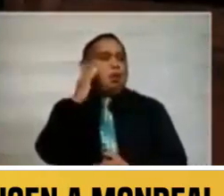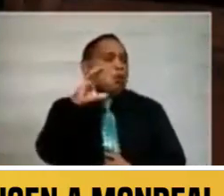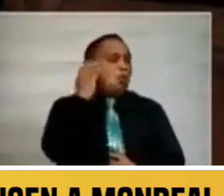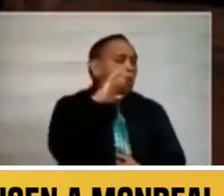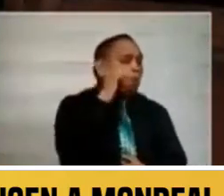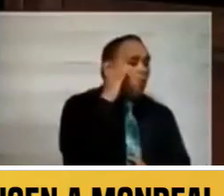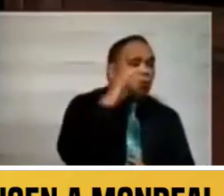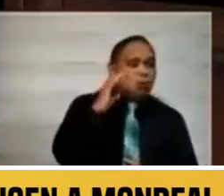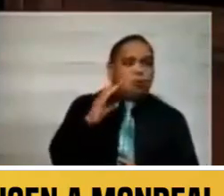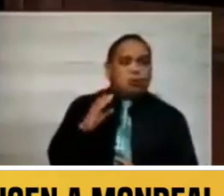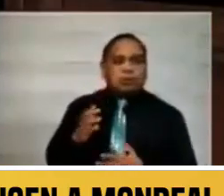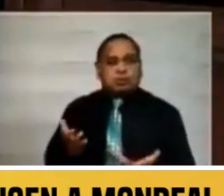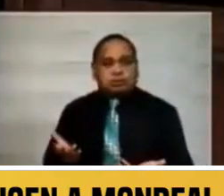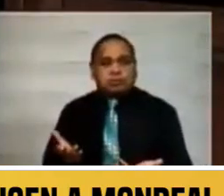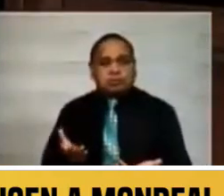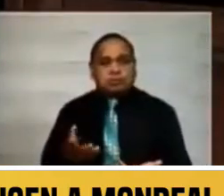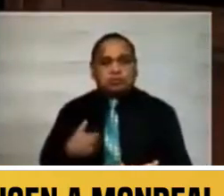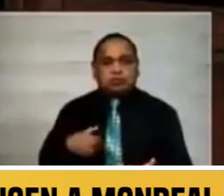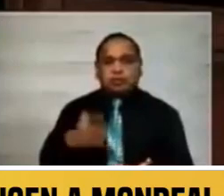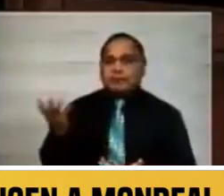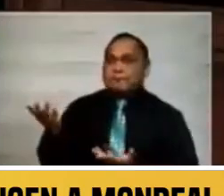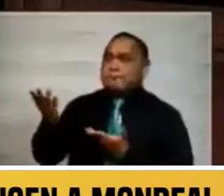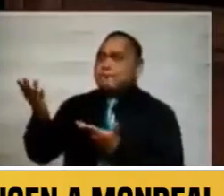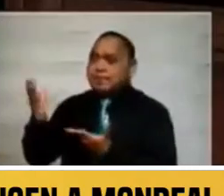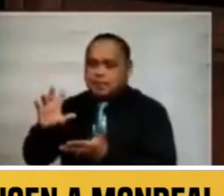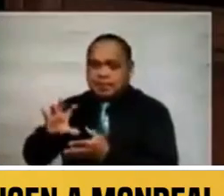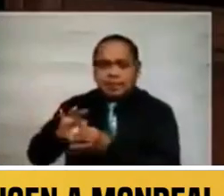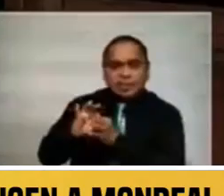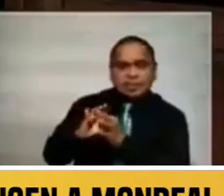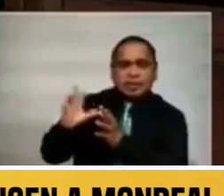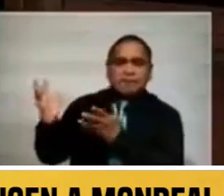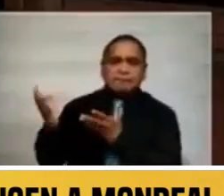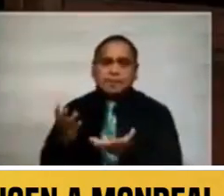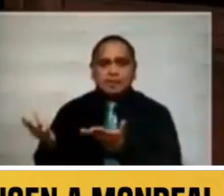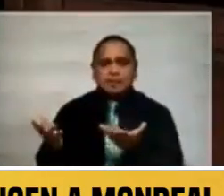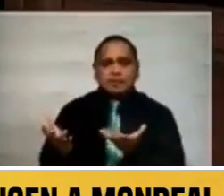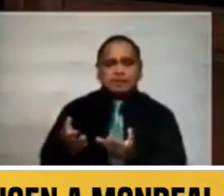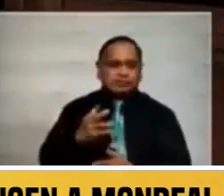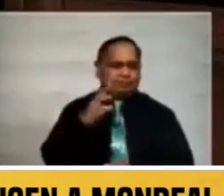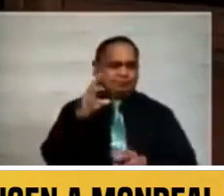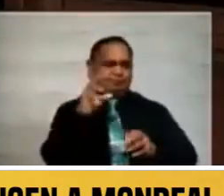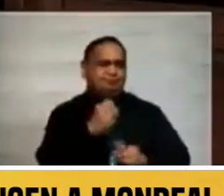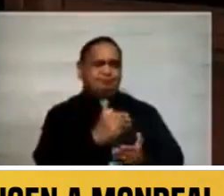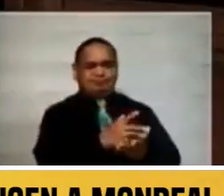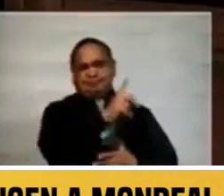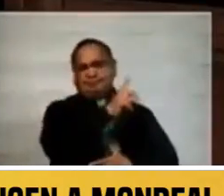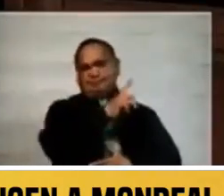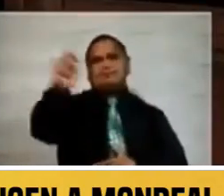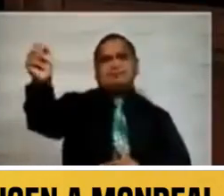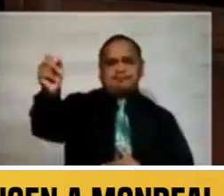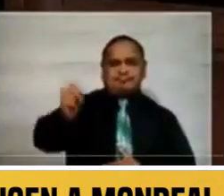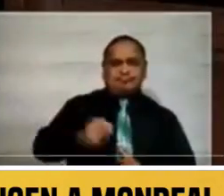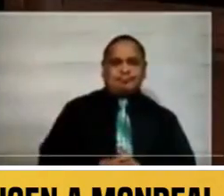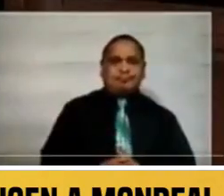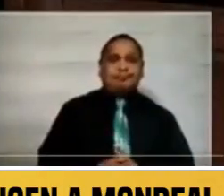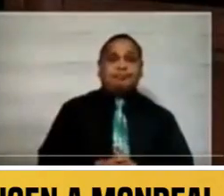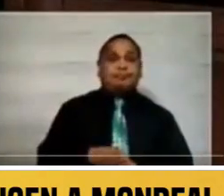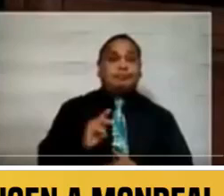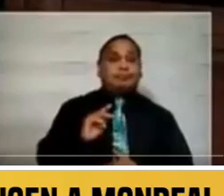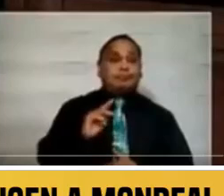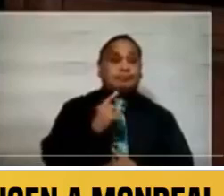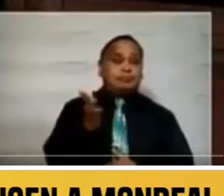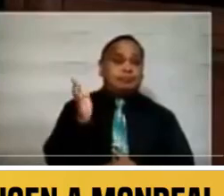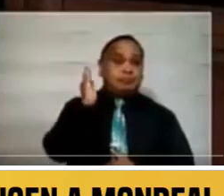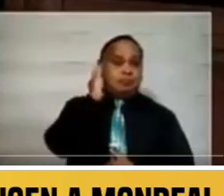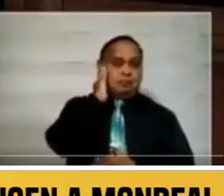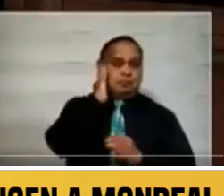dice que me quiero o no me quieren no entonces pues que no lo queremos mejor vaya entonces Pero bueno hace como que no Oye y entonces